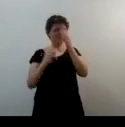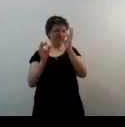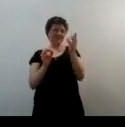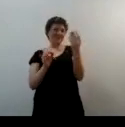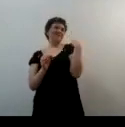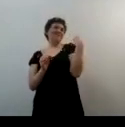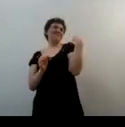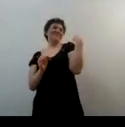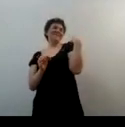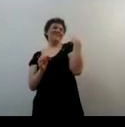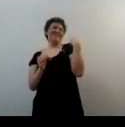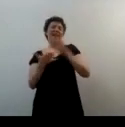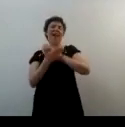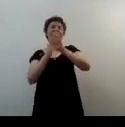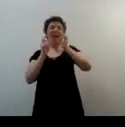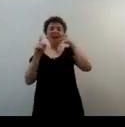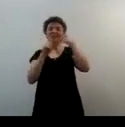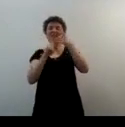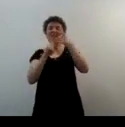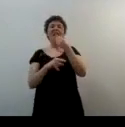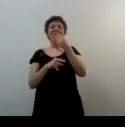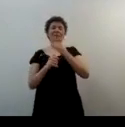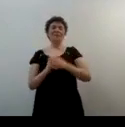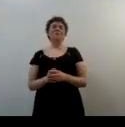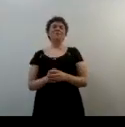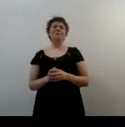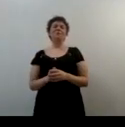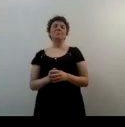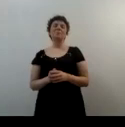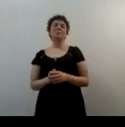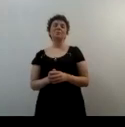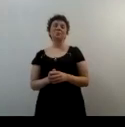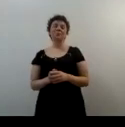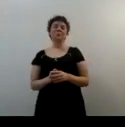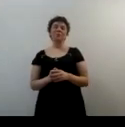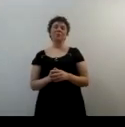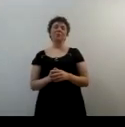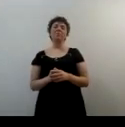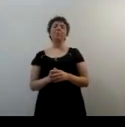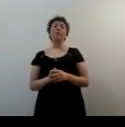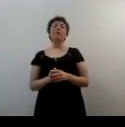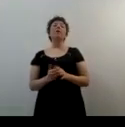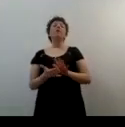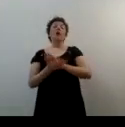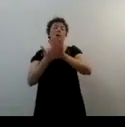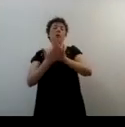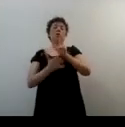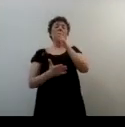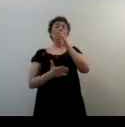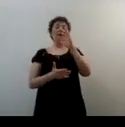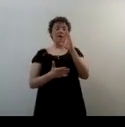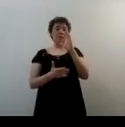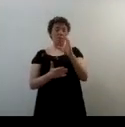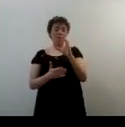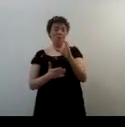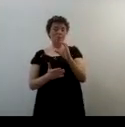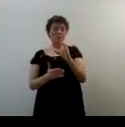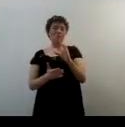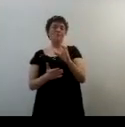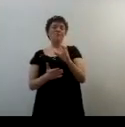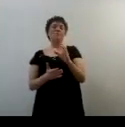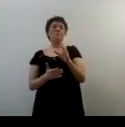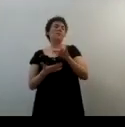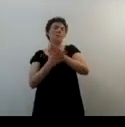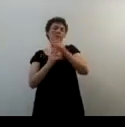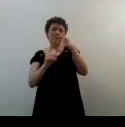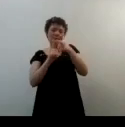todos. Entonces, bien, y obviamente os sigo hablando de carbohidratos, que es de lo que tenemos que hablar en este